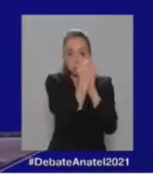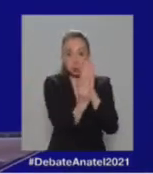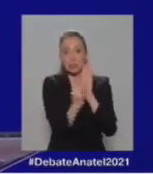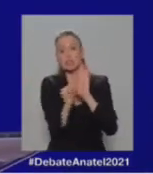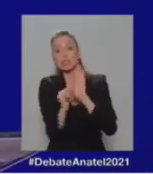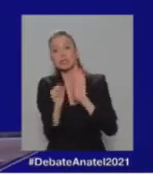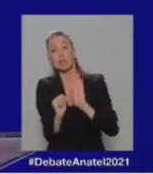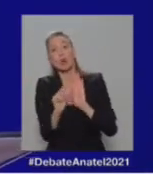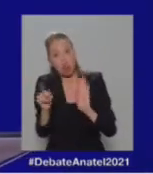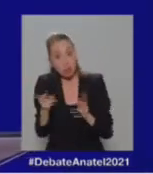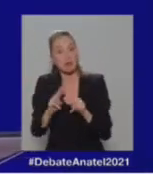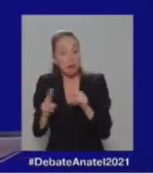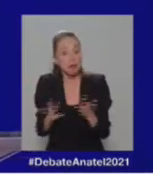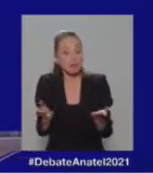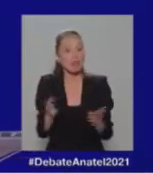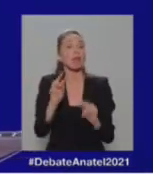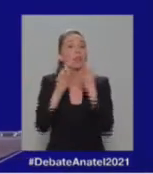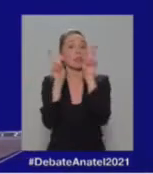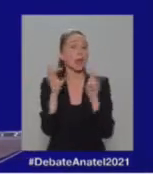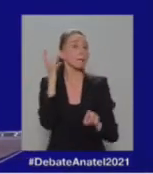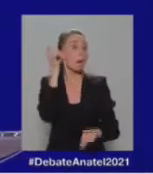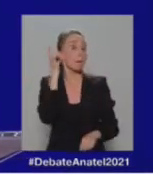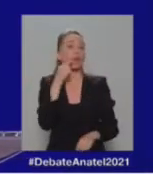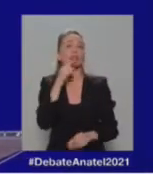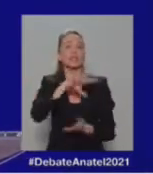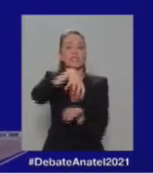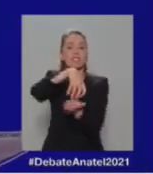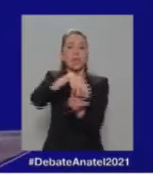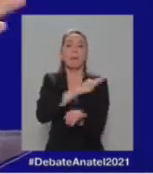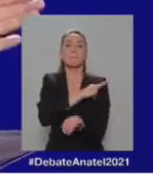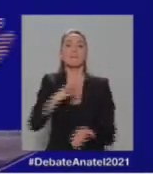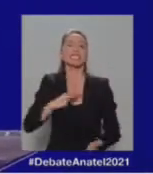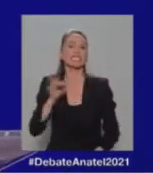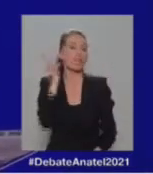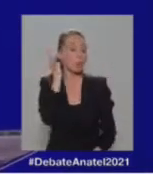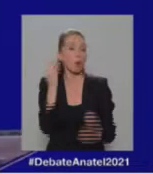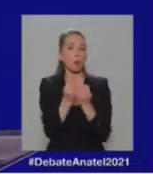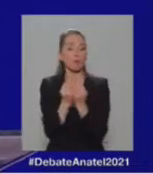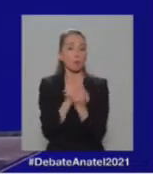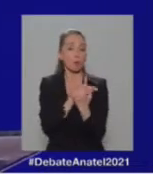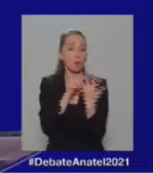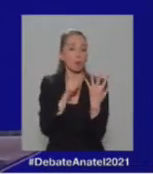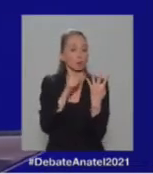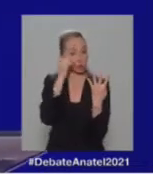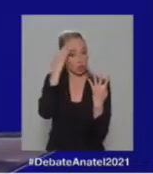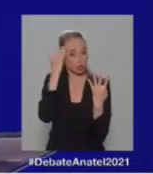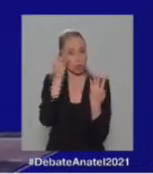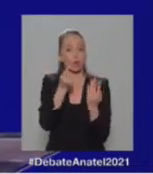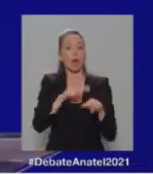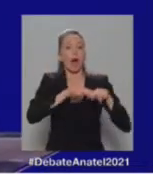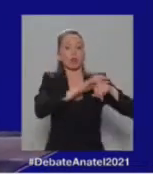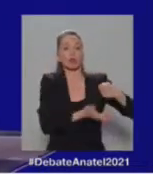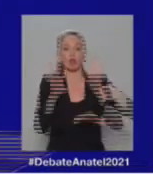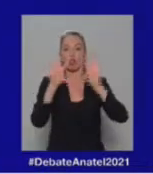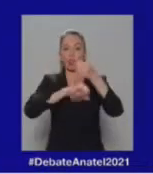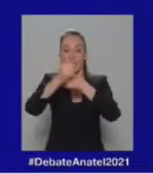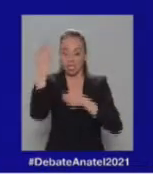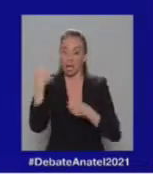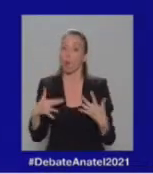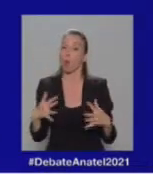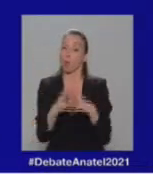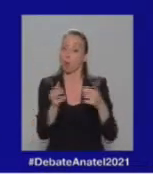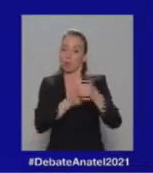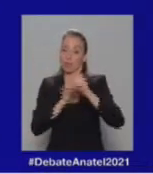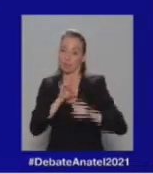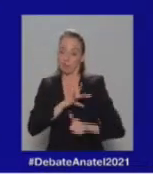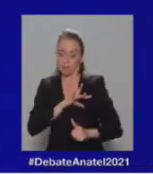Boric? ¿Lo ganó Kast? ¿Lo ganó Proboste? ¿Lo ganó Sichel? ¿Lo ganó Artés? ¿Lo ganó Enrique Sominami? ¿O lo ganó por walkover